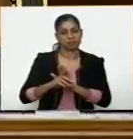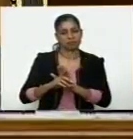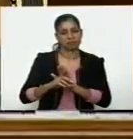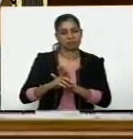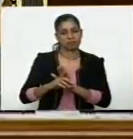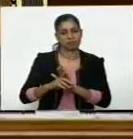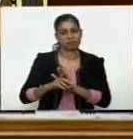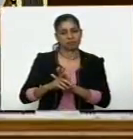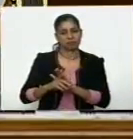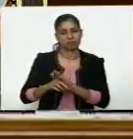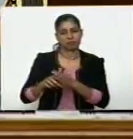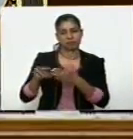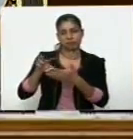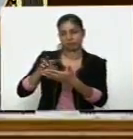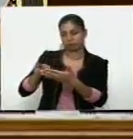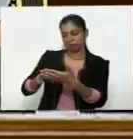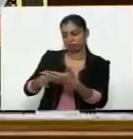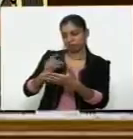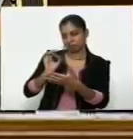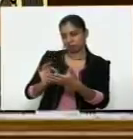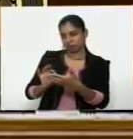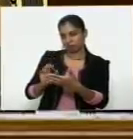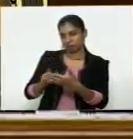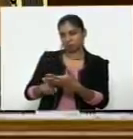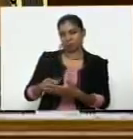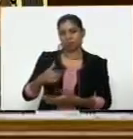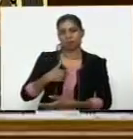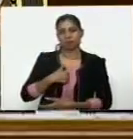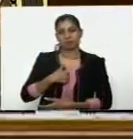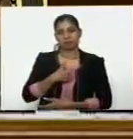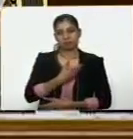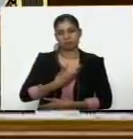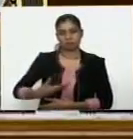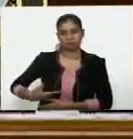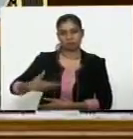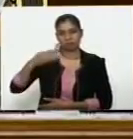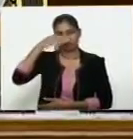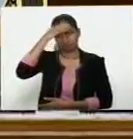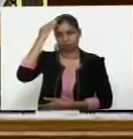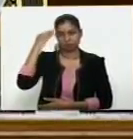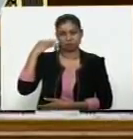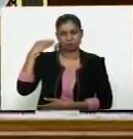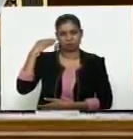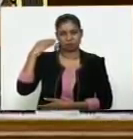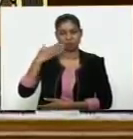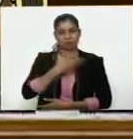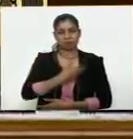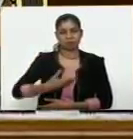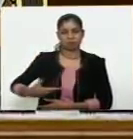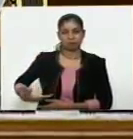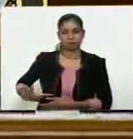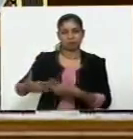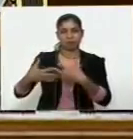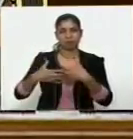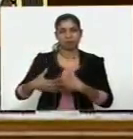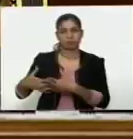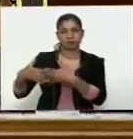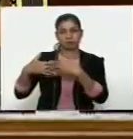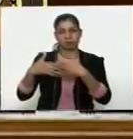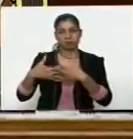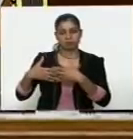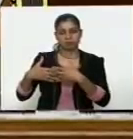leer textual. Yo, Donald J. Trump, presidente de los Estados Unidos de